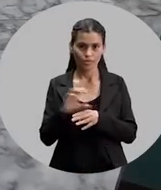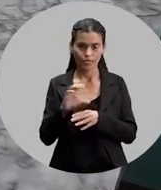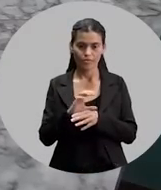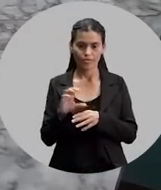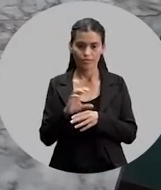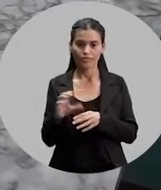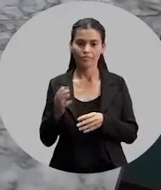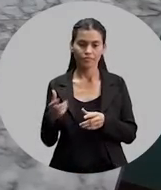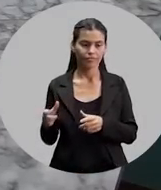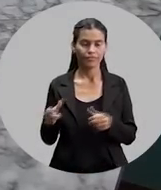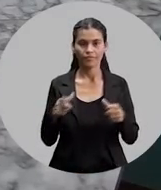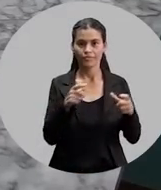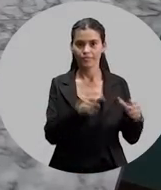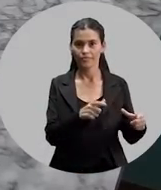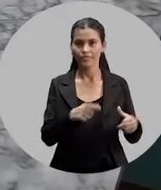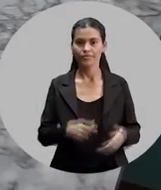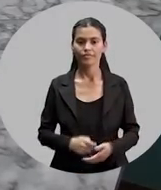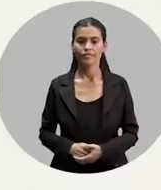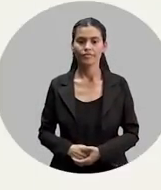Llevamos a nuestra